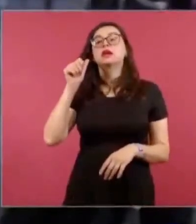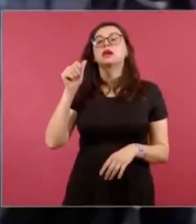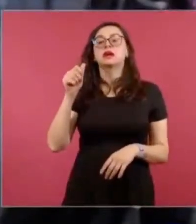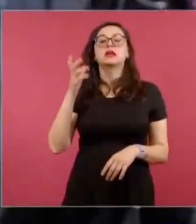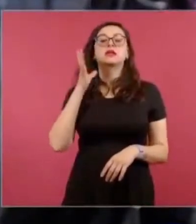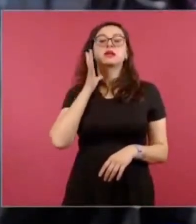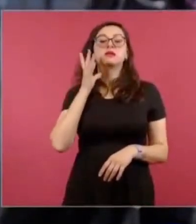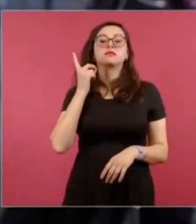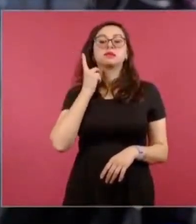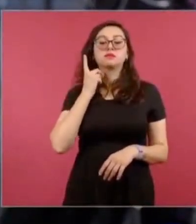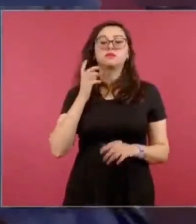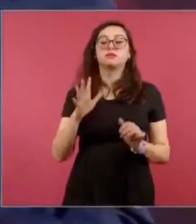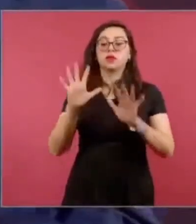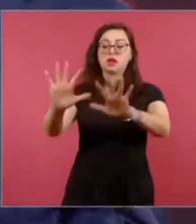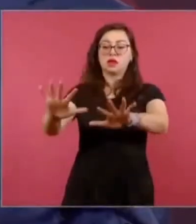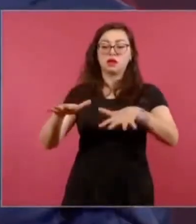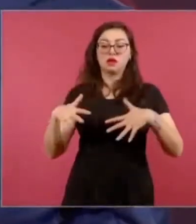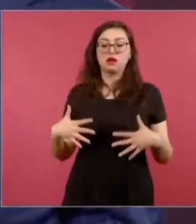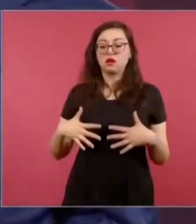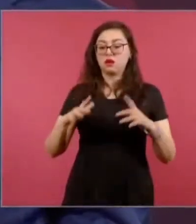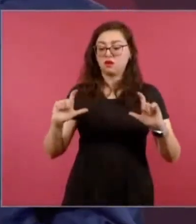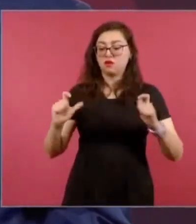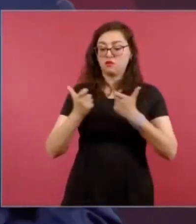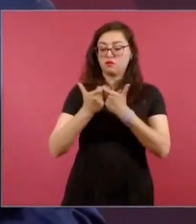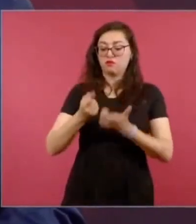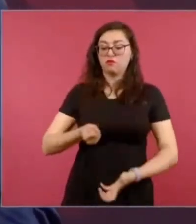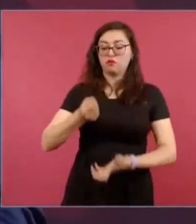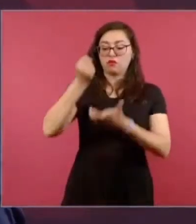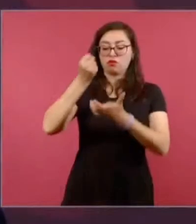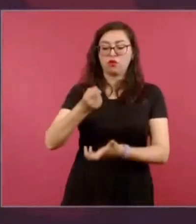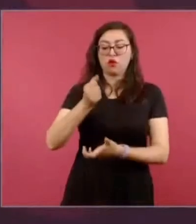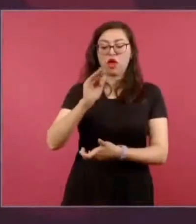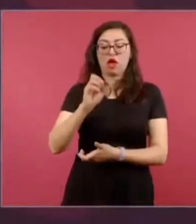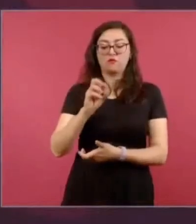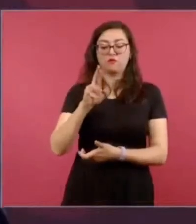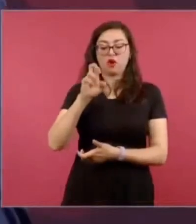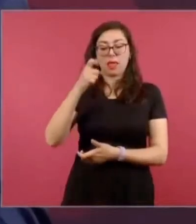muy bueno, muy bueno.